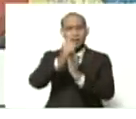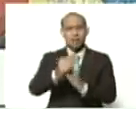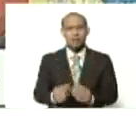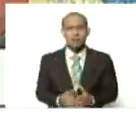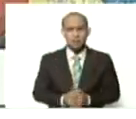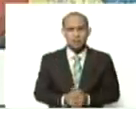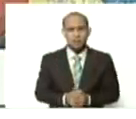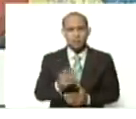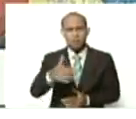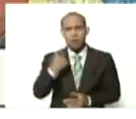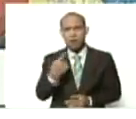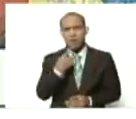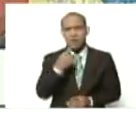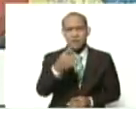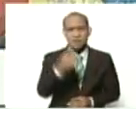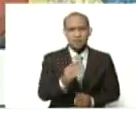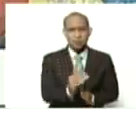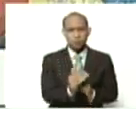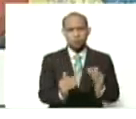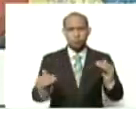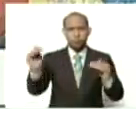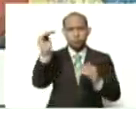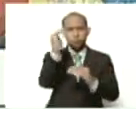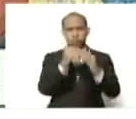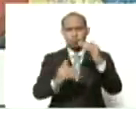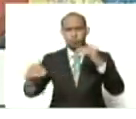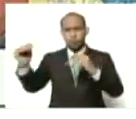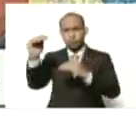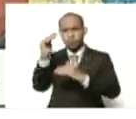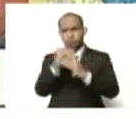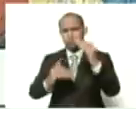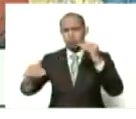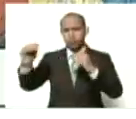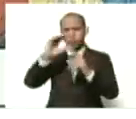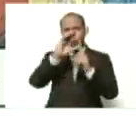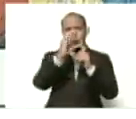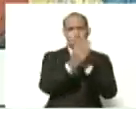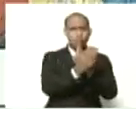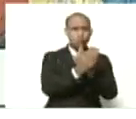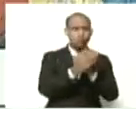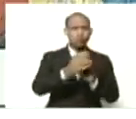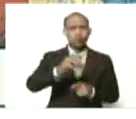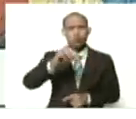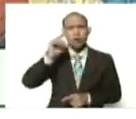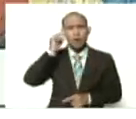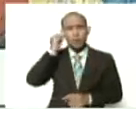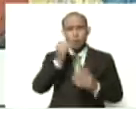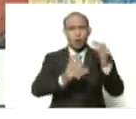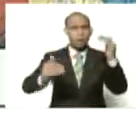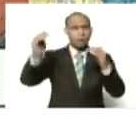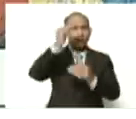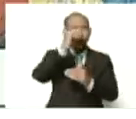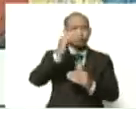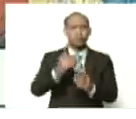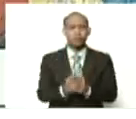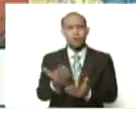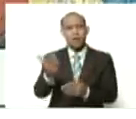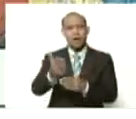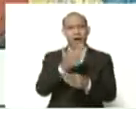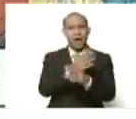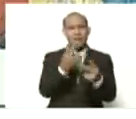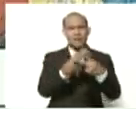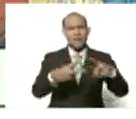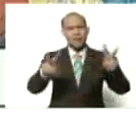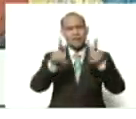decir que ha ido cediendo la cultura machista o los antivalores